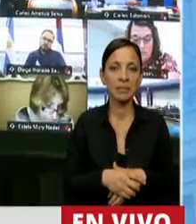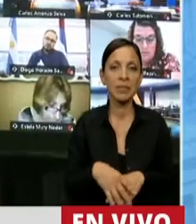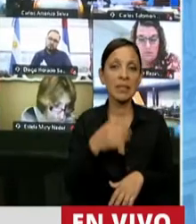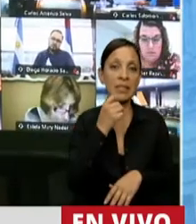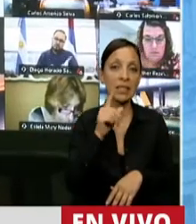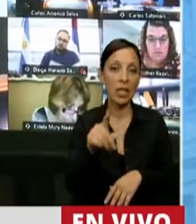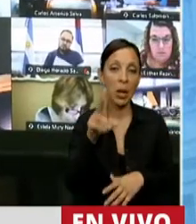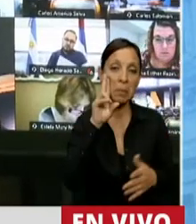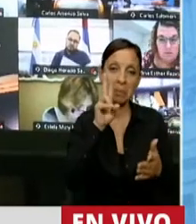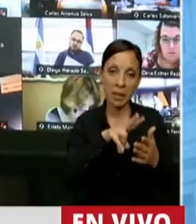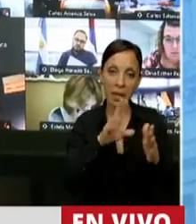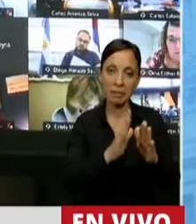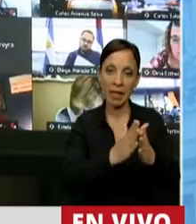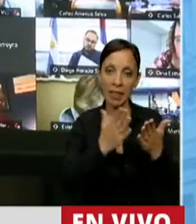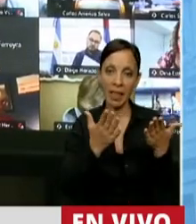mirar los recortes de diario